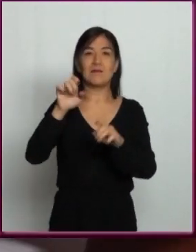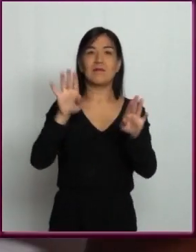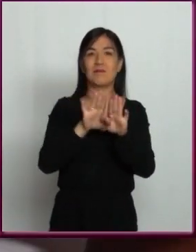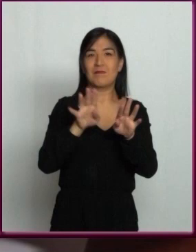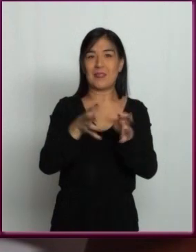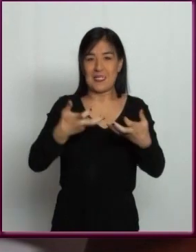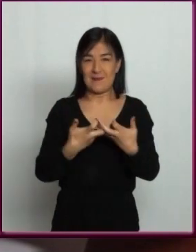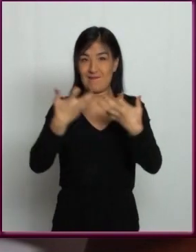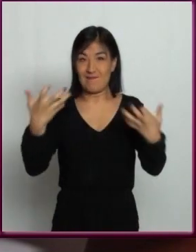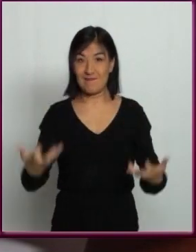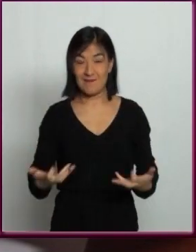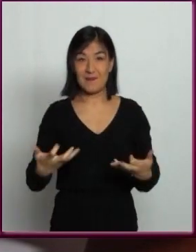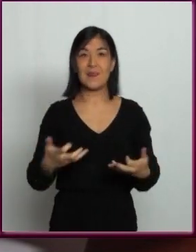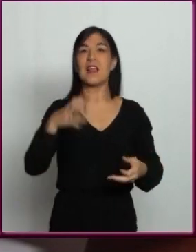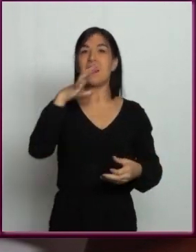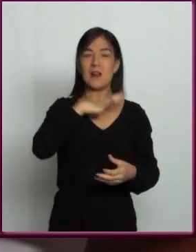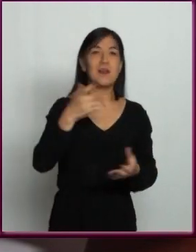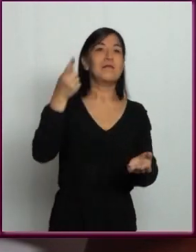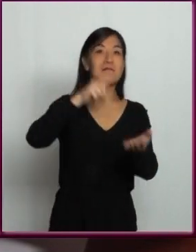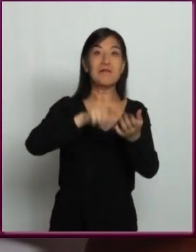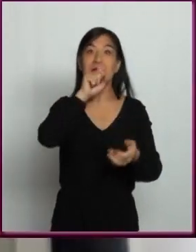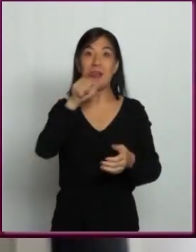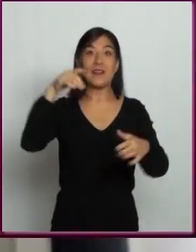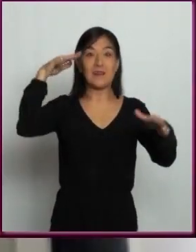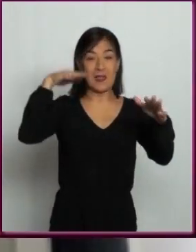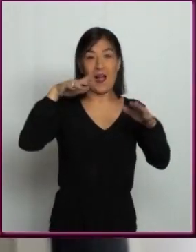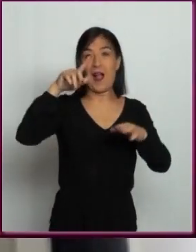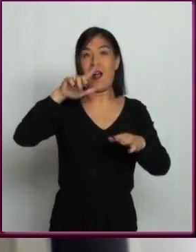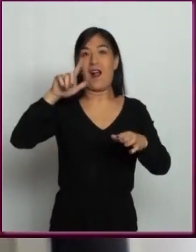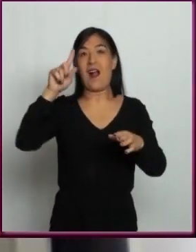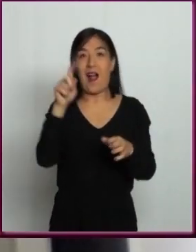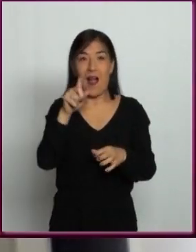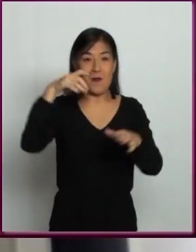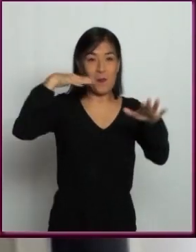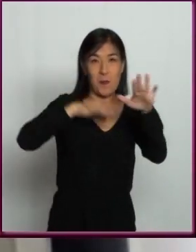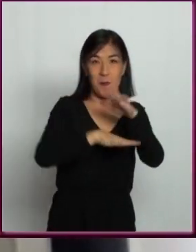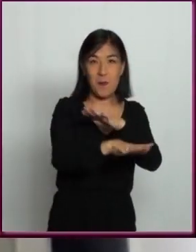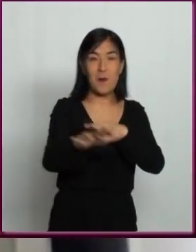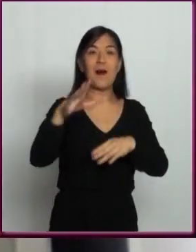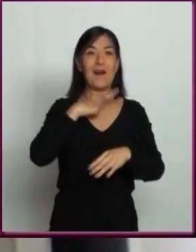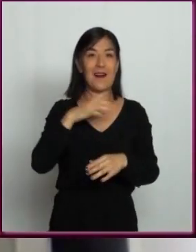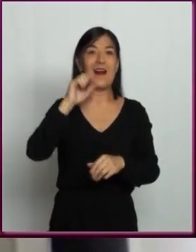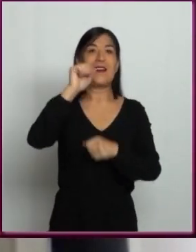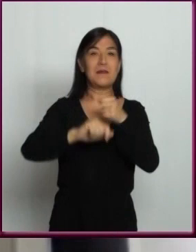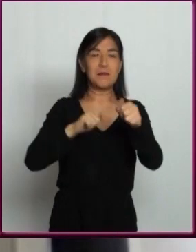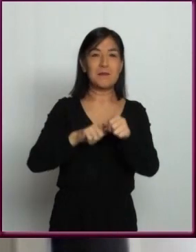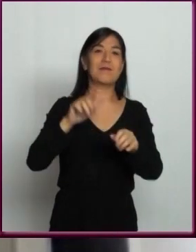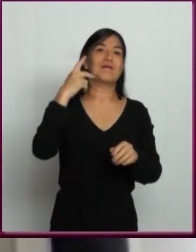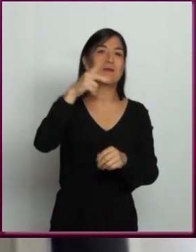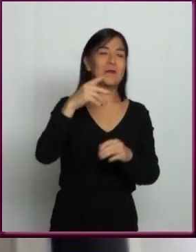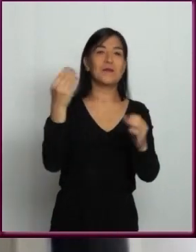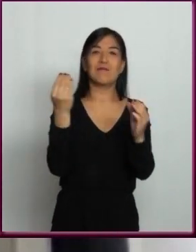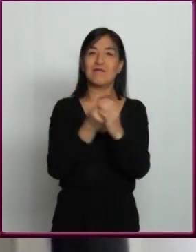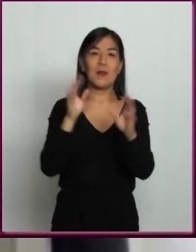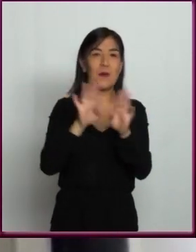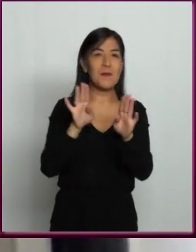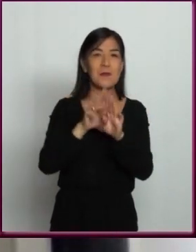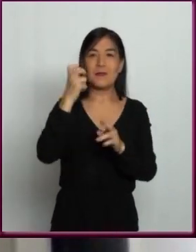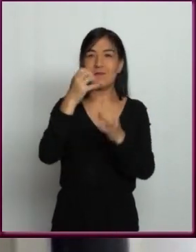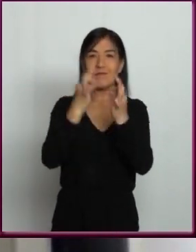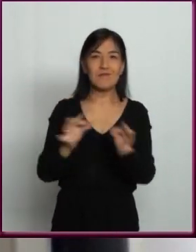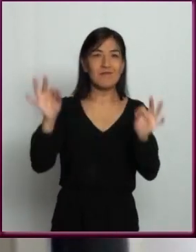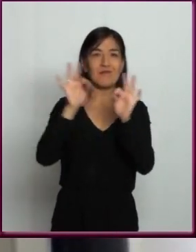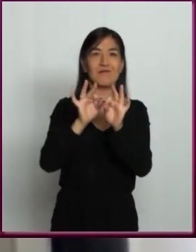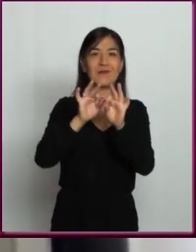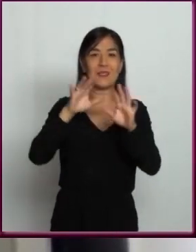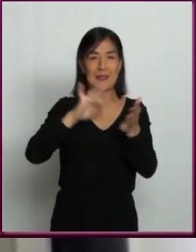terrestres y en muchos ecosistemas acuáticos es crucial, porque pueden jugar papeles muy importantes en estos